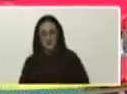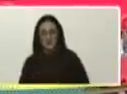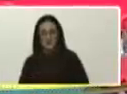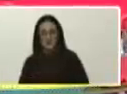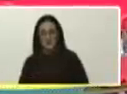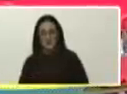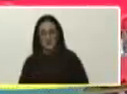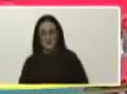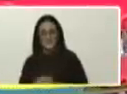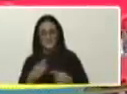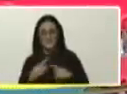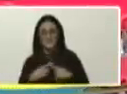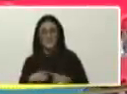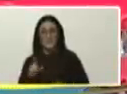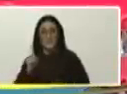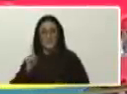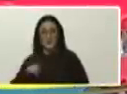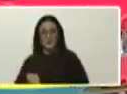Pero también